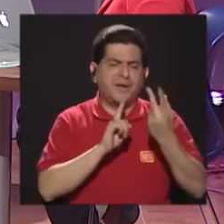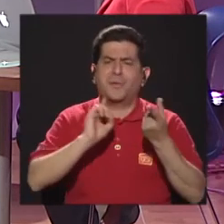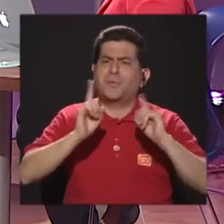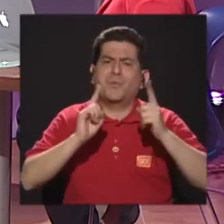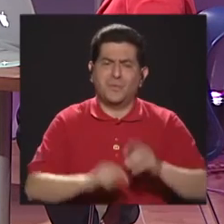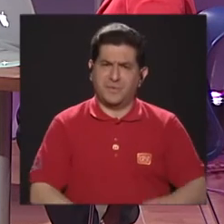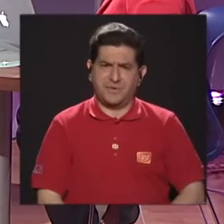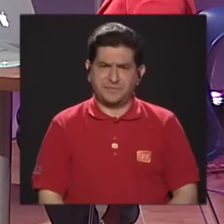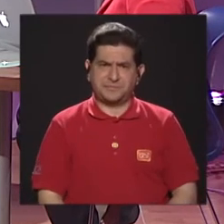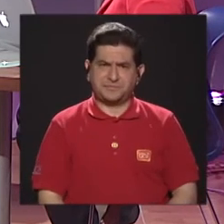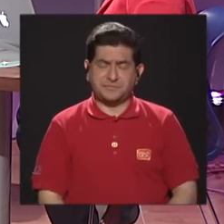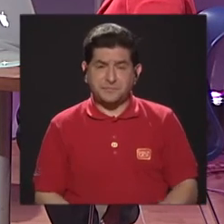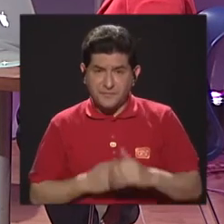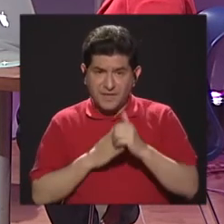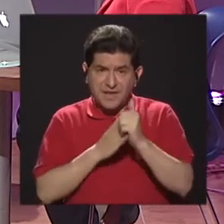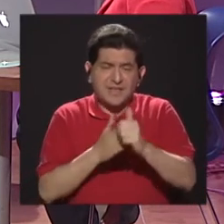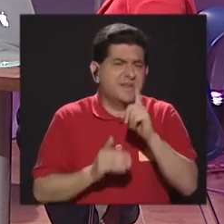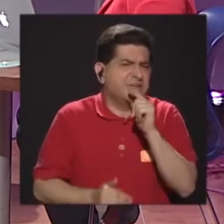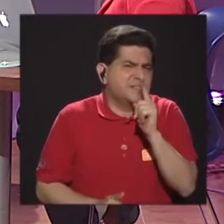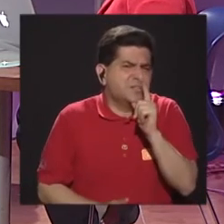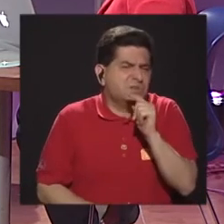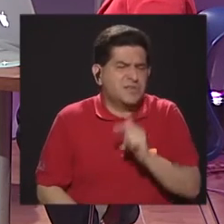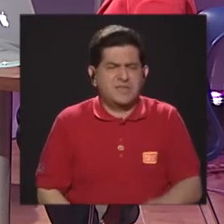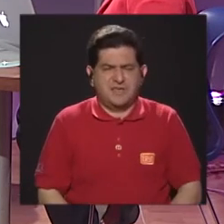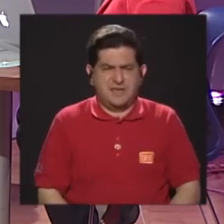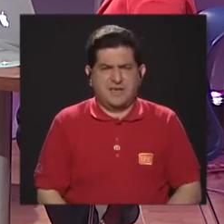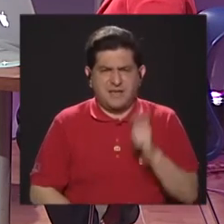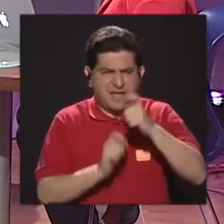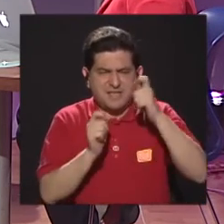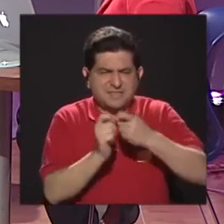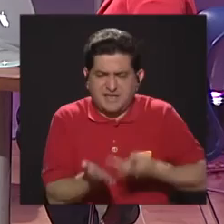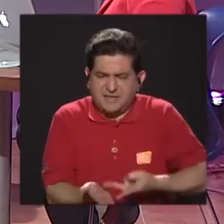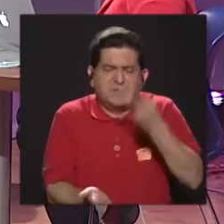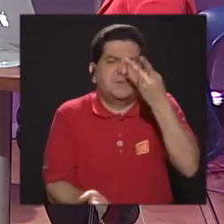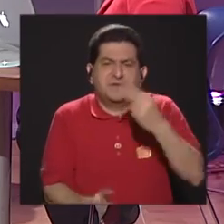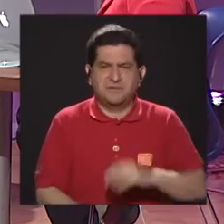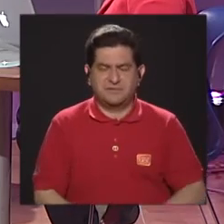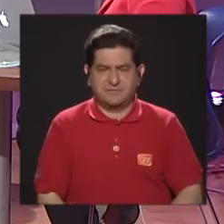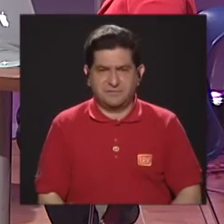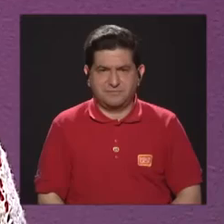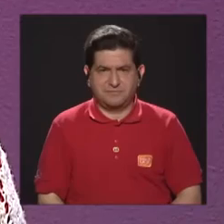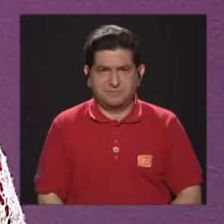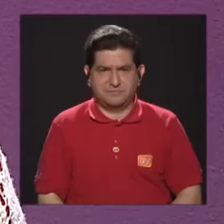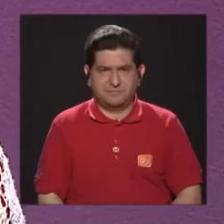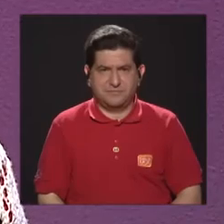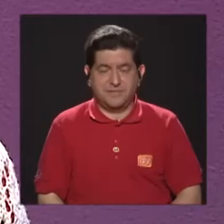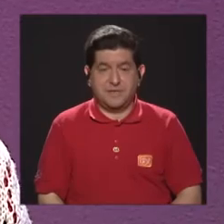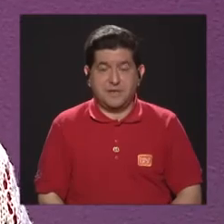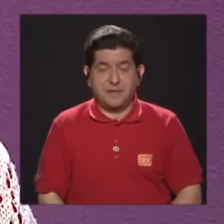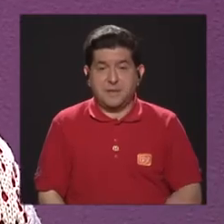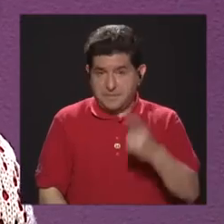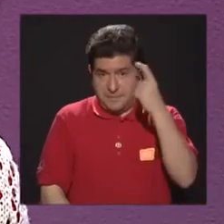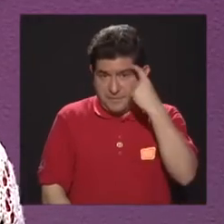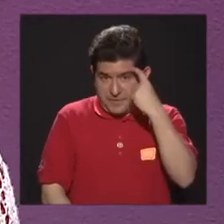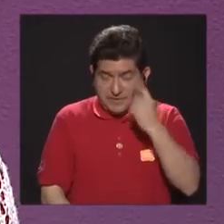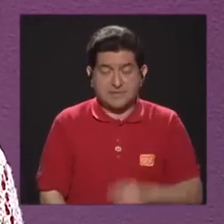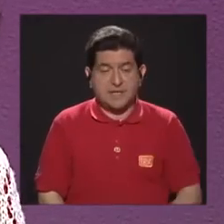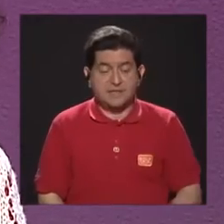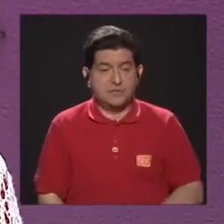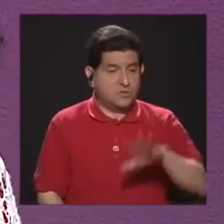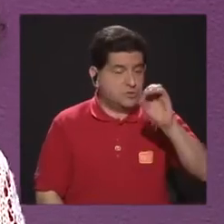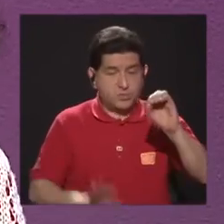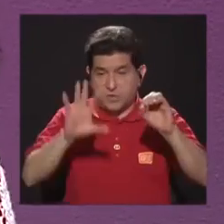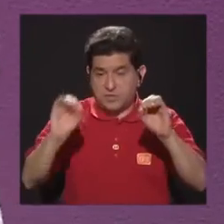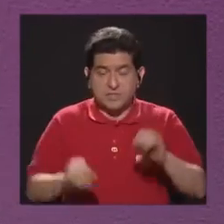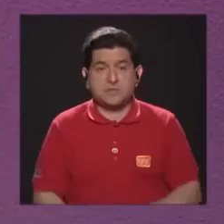vista? ¿Desde el liderazgo de quién? ¿De cuál es el liderazgo válido? Sí, precisamente la riqueza de la paridad